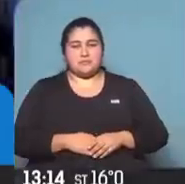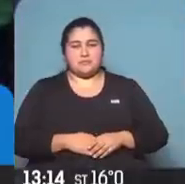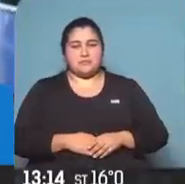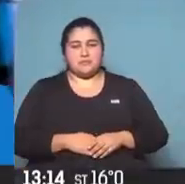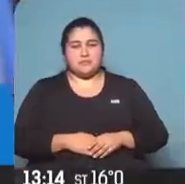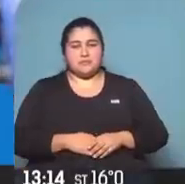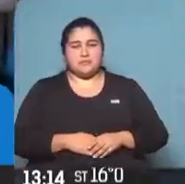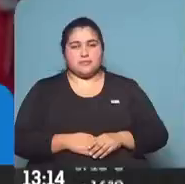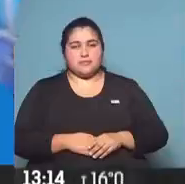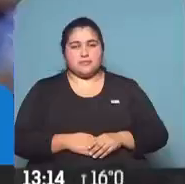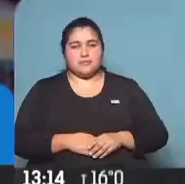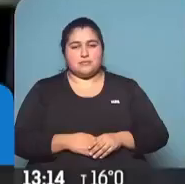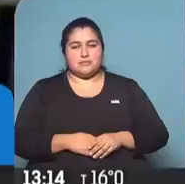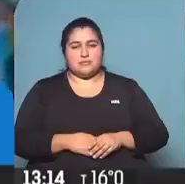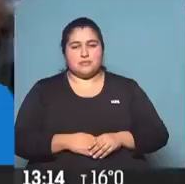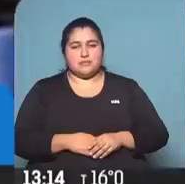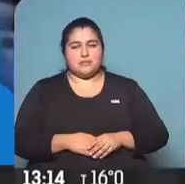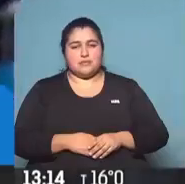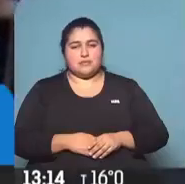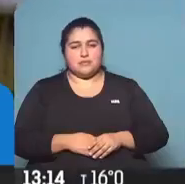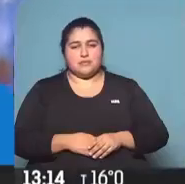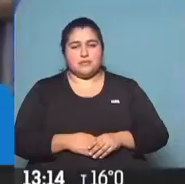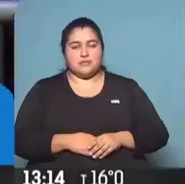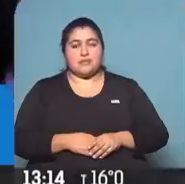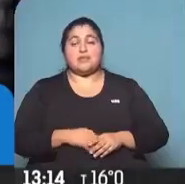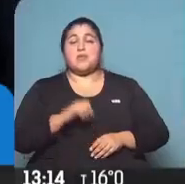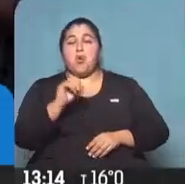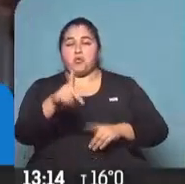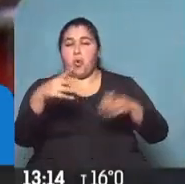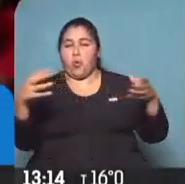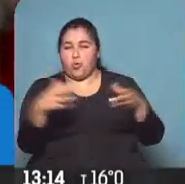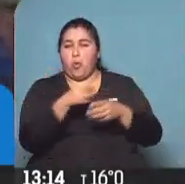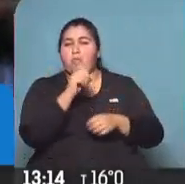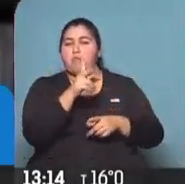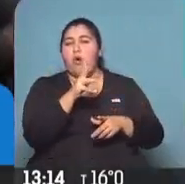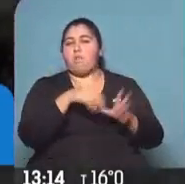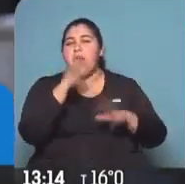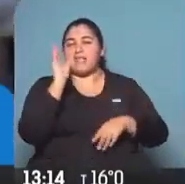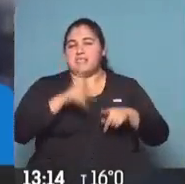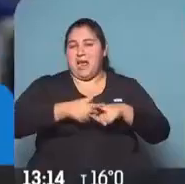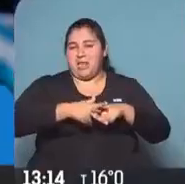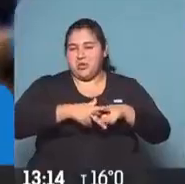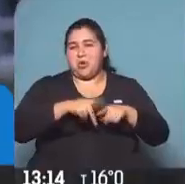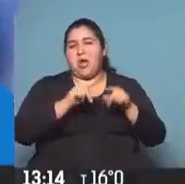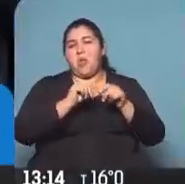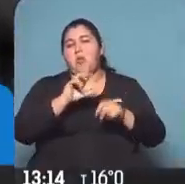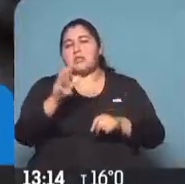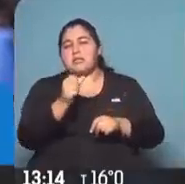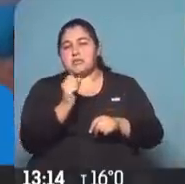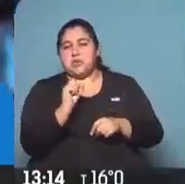ah le exige una sección del batallón de operaciones electrónicas 601